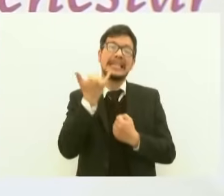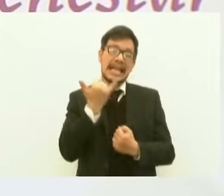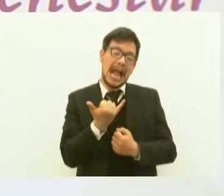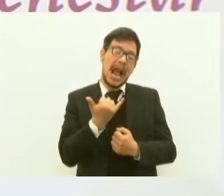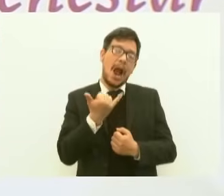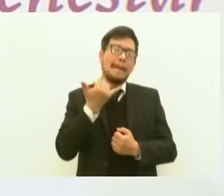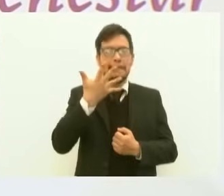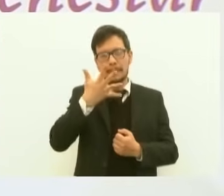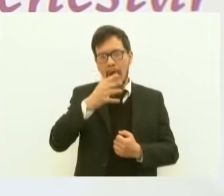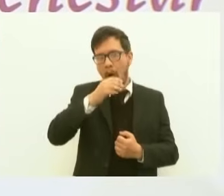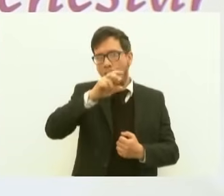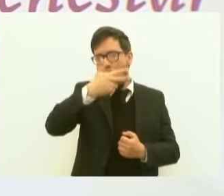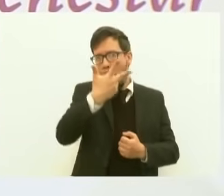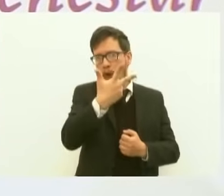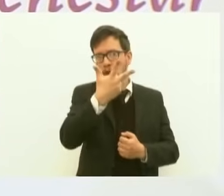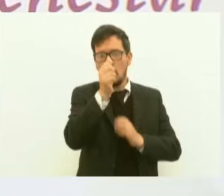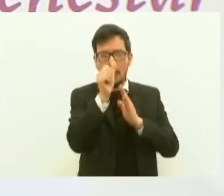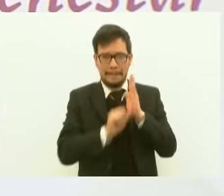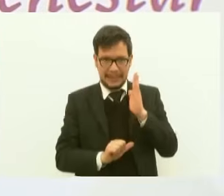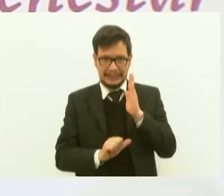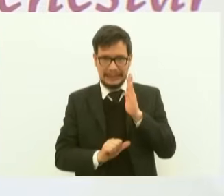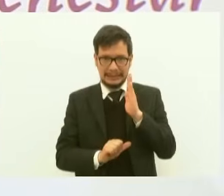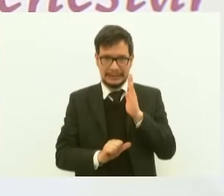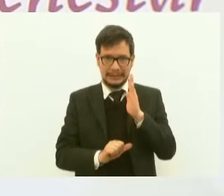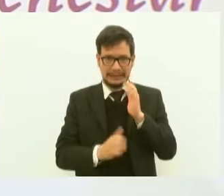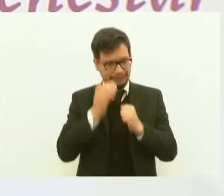a terminar, porque antes de que